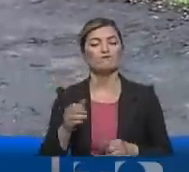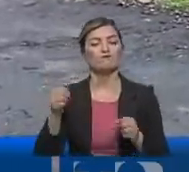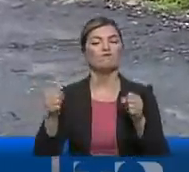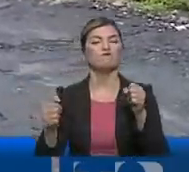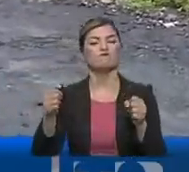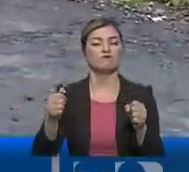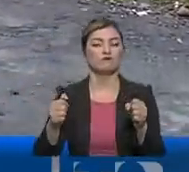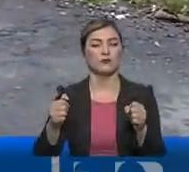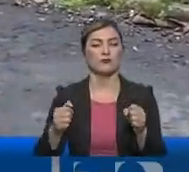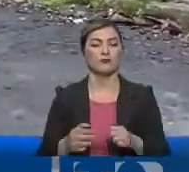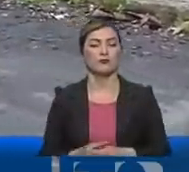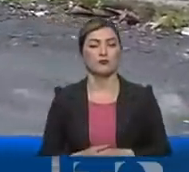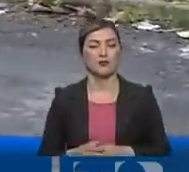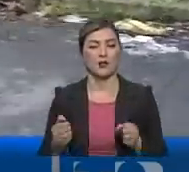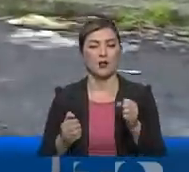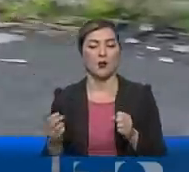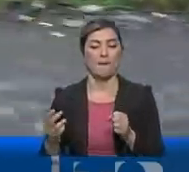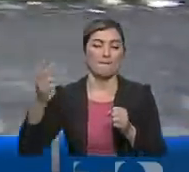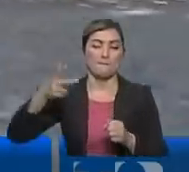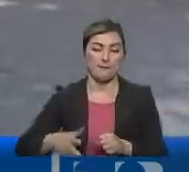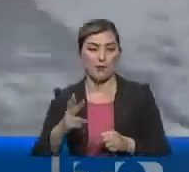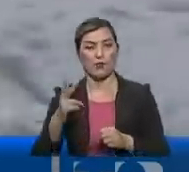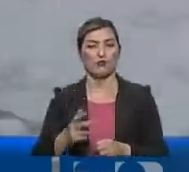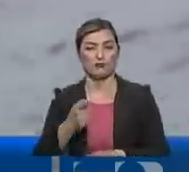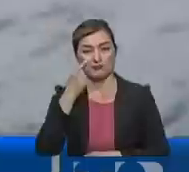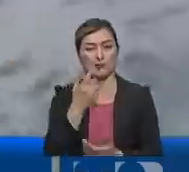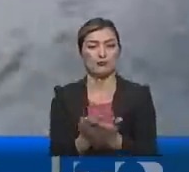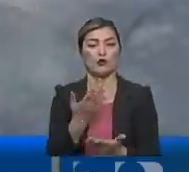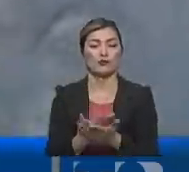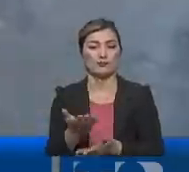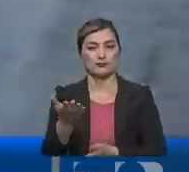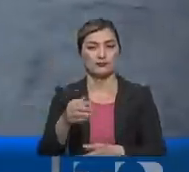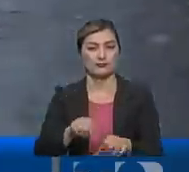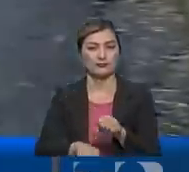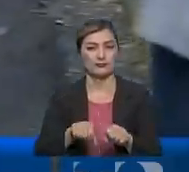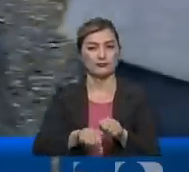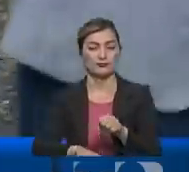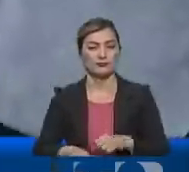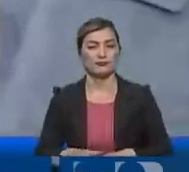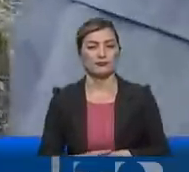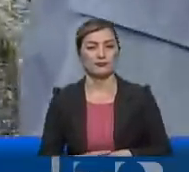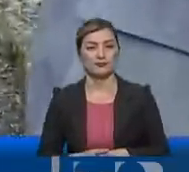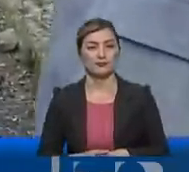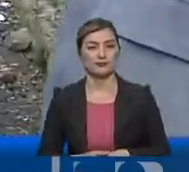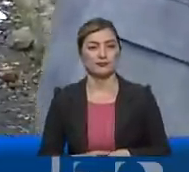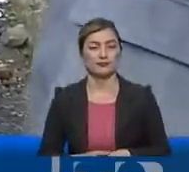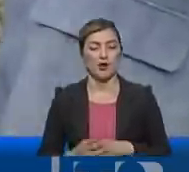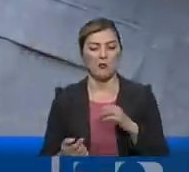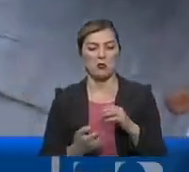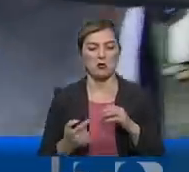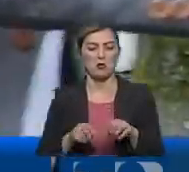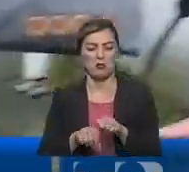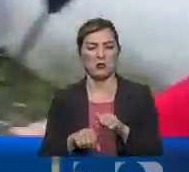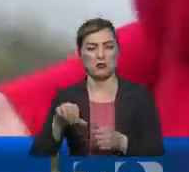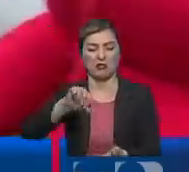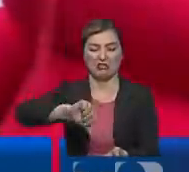carro golpeó durísimo y aquí están las pruebas de lo que rompió la parte del motor y está todo el